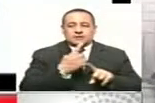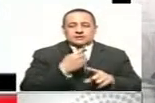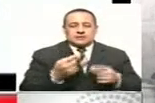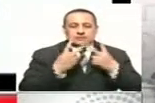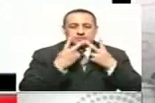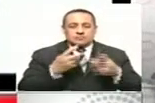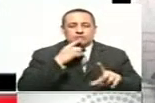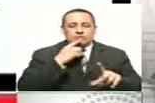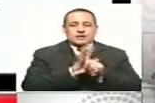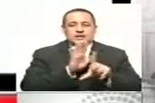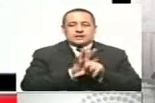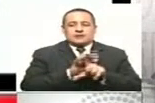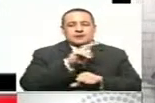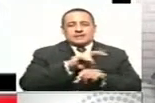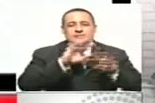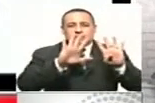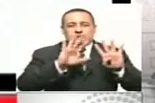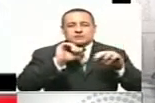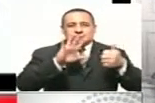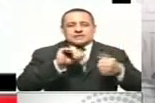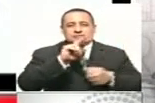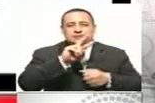la Ley